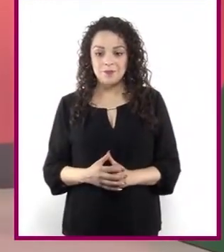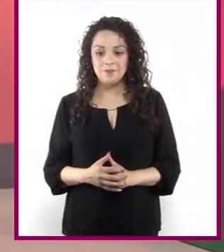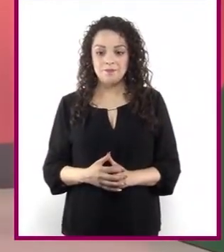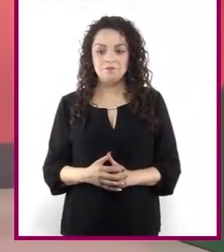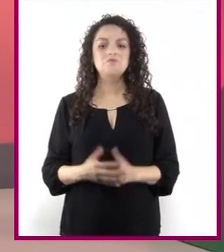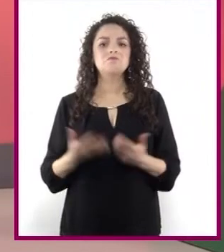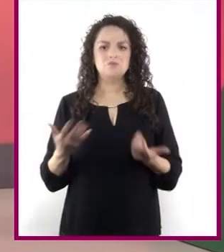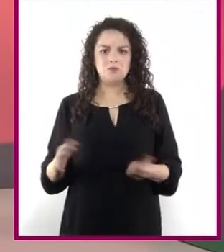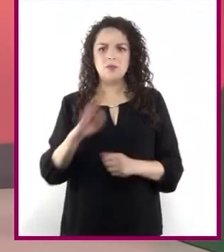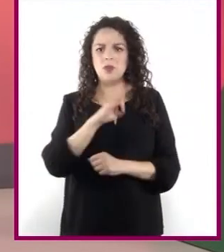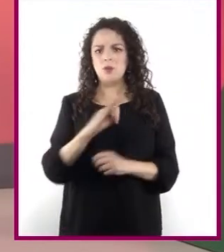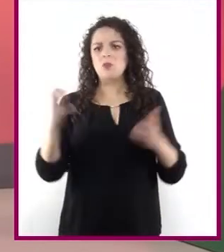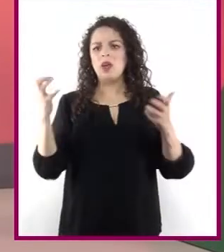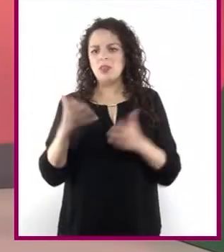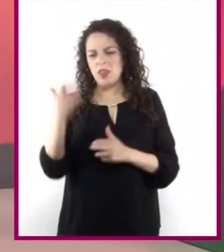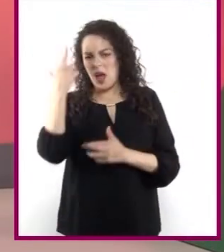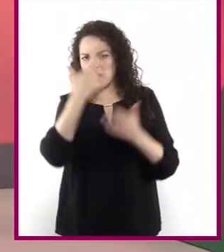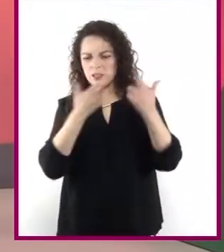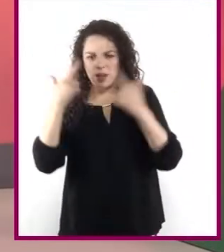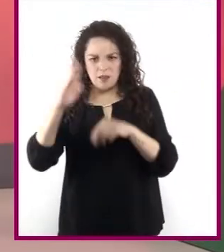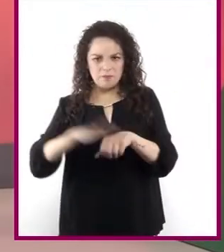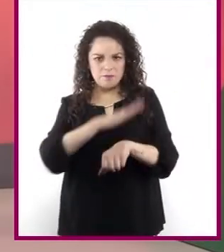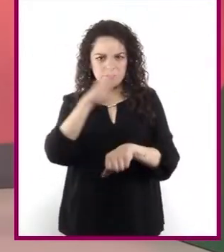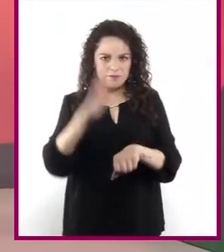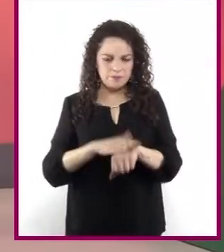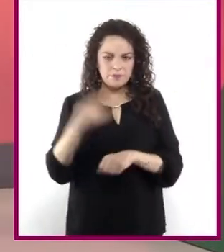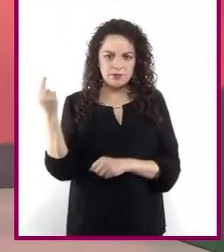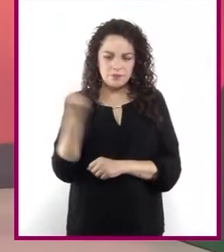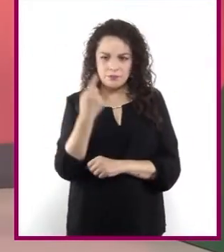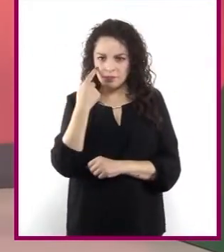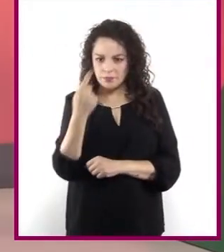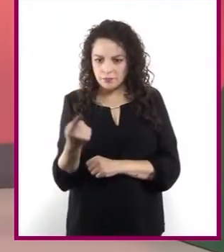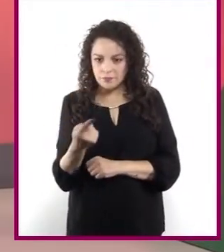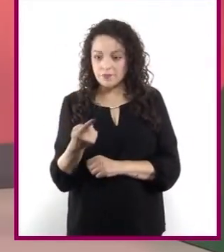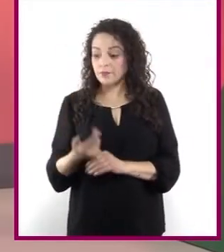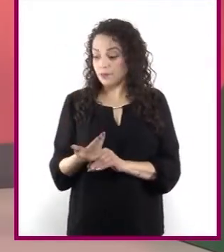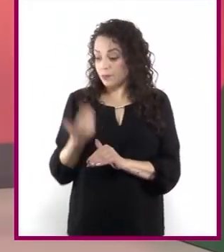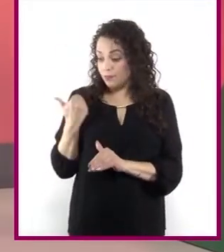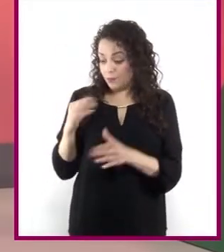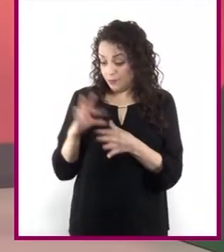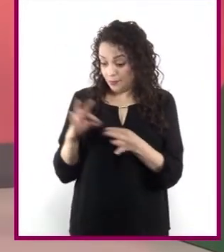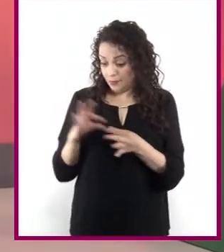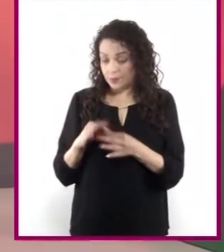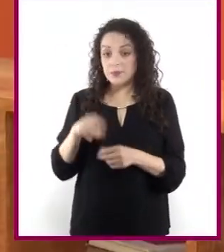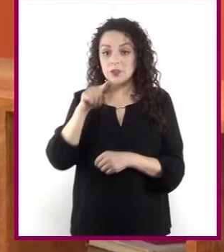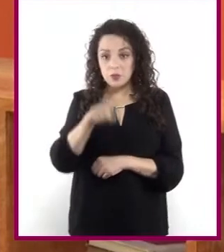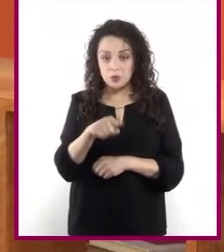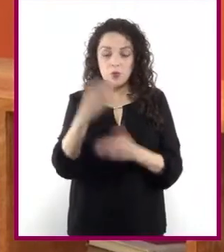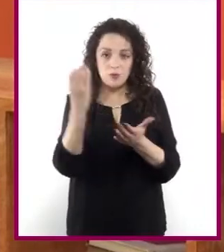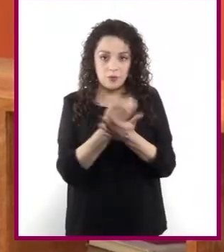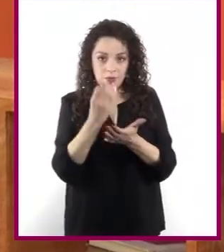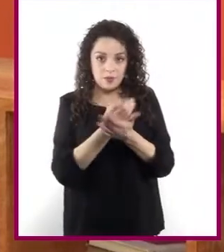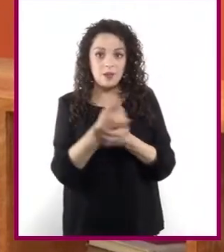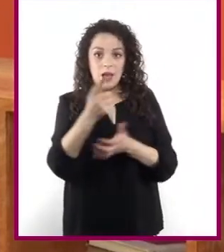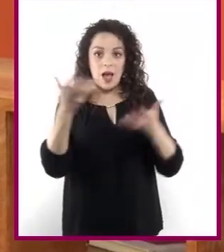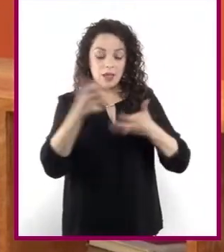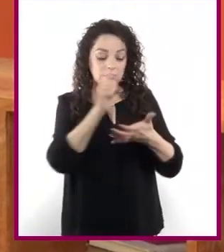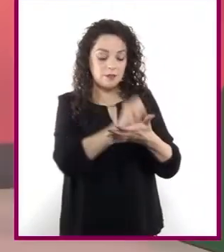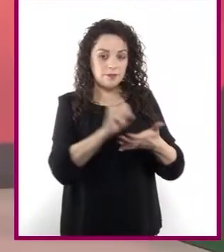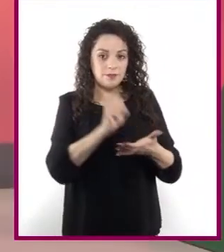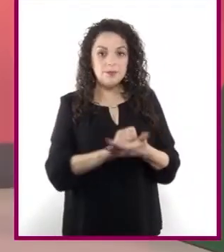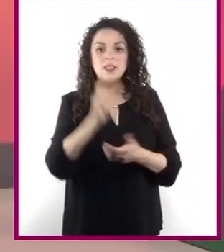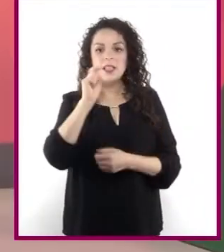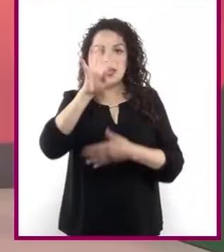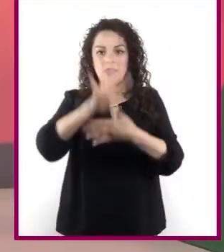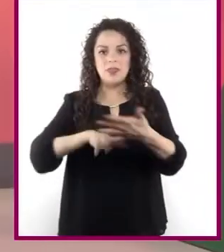hacer una evaluación para que valore los aspectos que revisamos anteriormente. En su libreta, realicen la siguiente